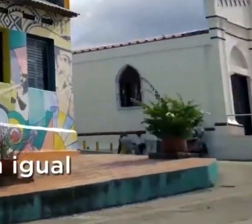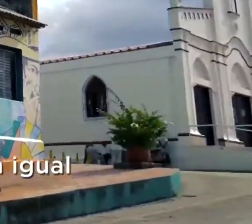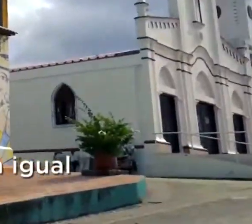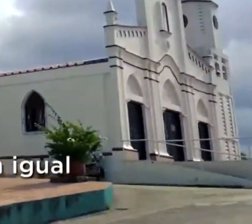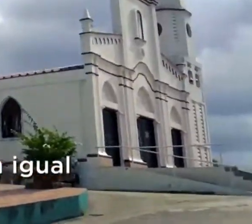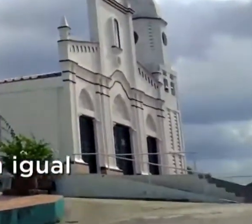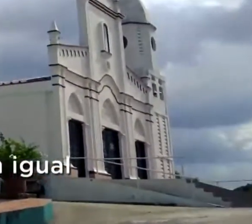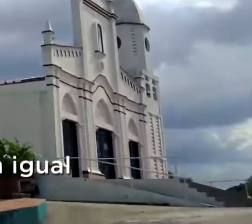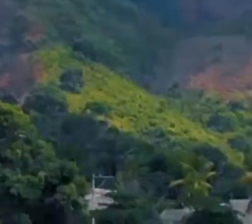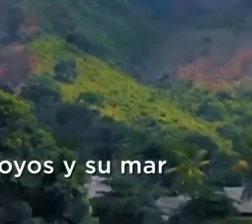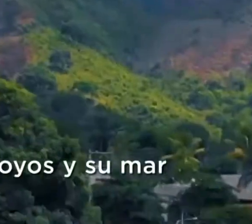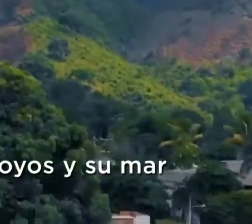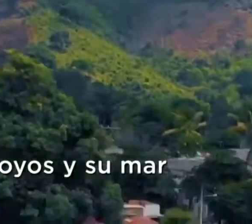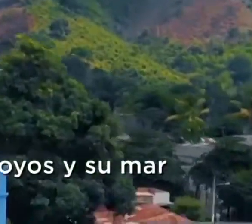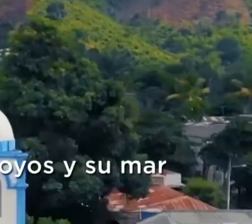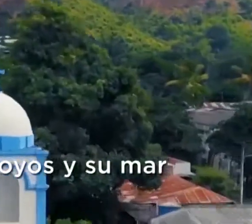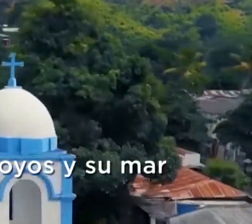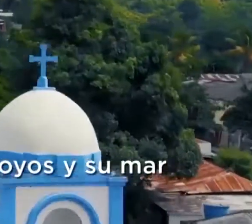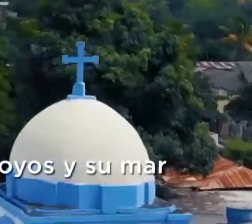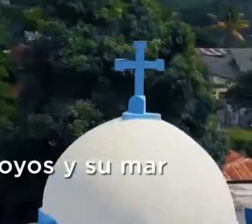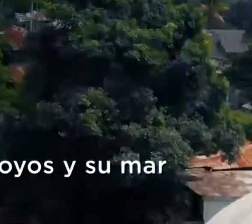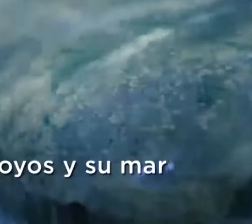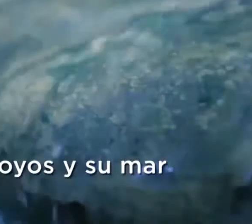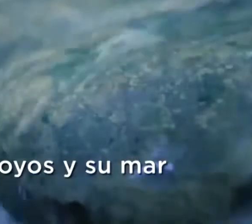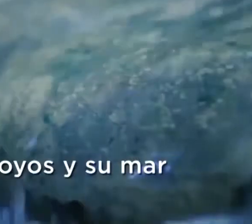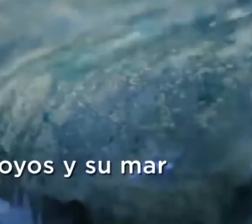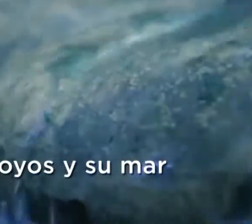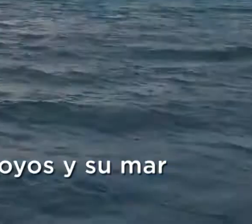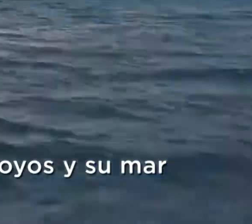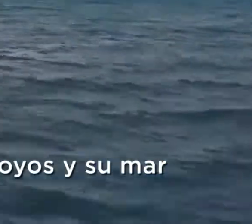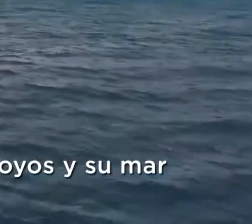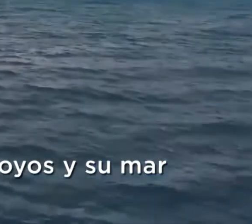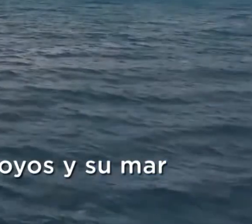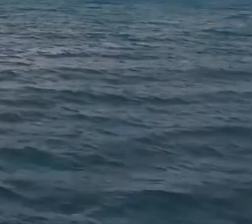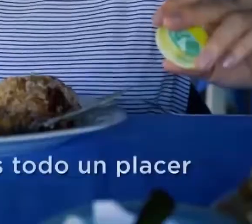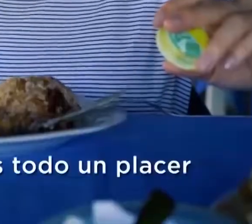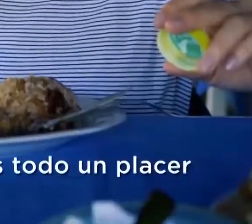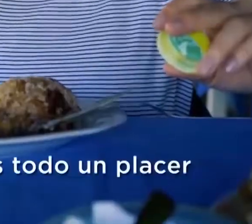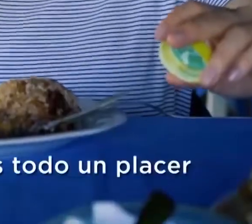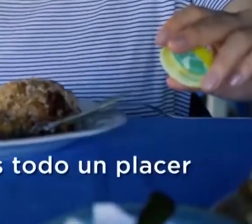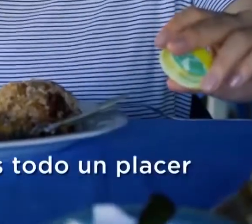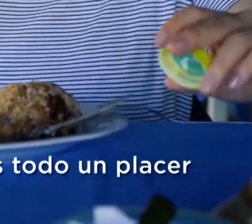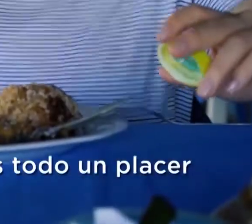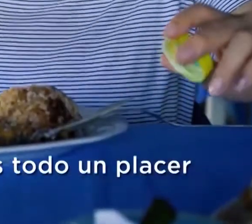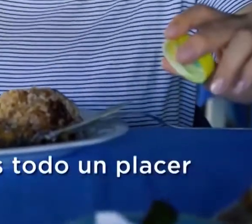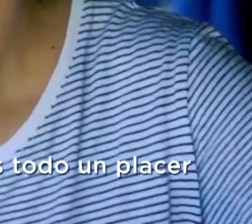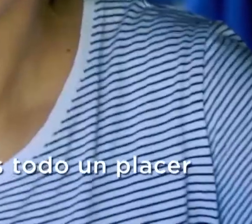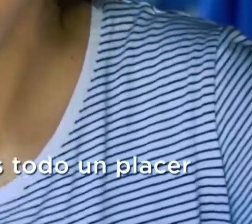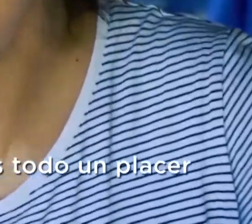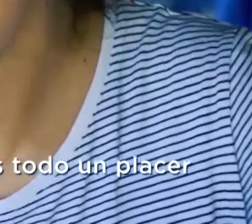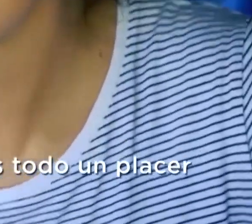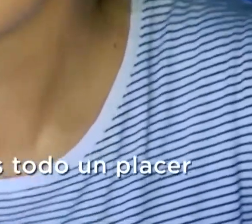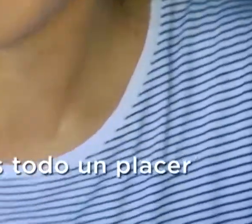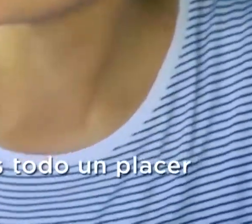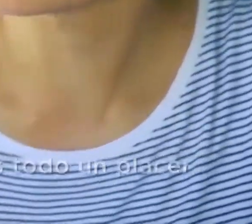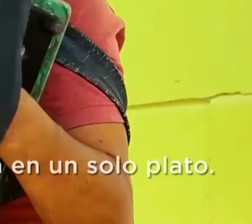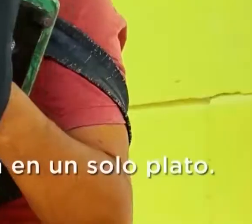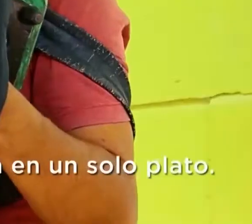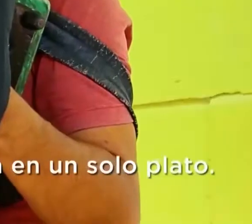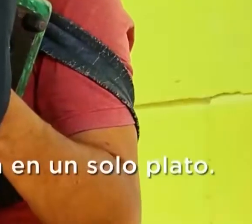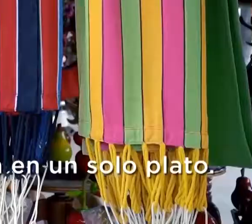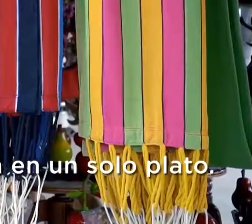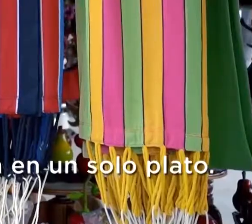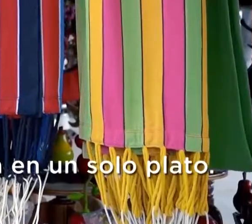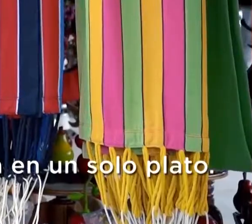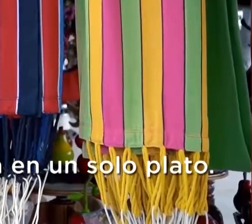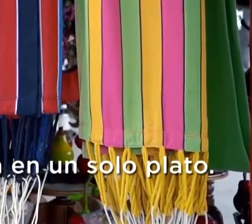Una tierra de belleza sin igual, por sus lindas montañas, sus arroyos y su mar. Donde perderse en sus sabores es todo un placer, es